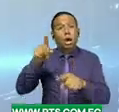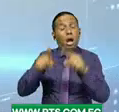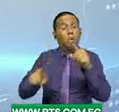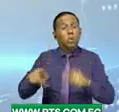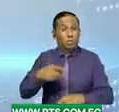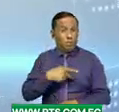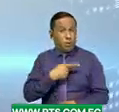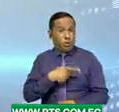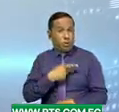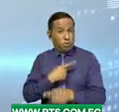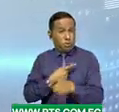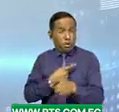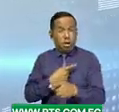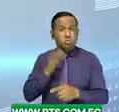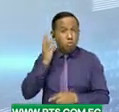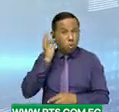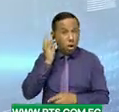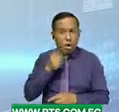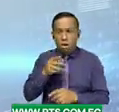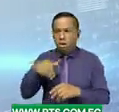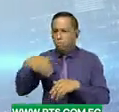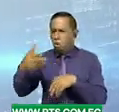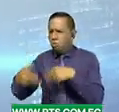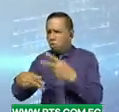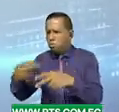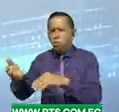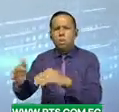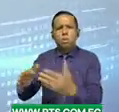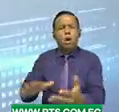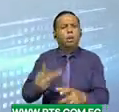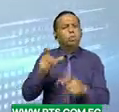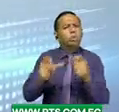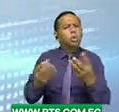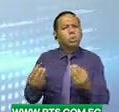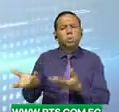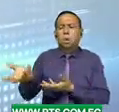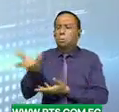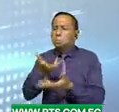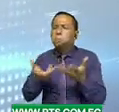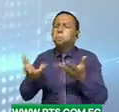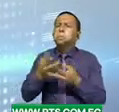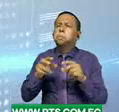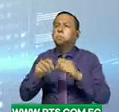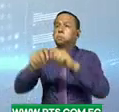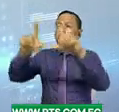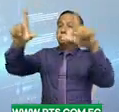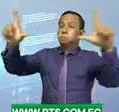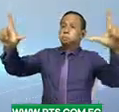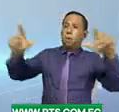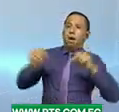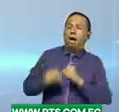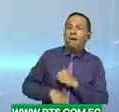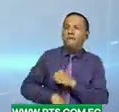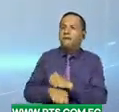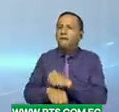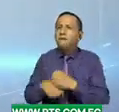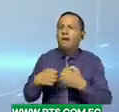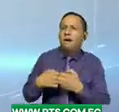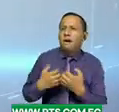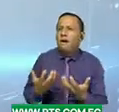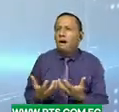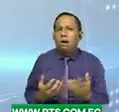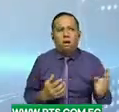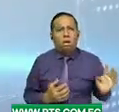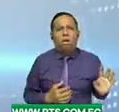sexuales de aquel lugar y ciudadanos que se encontraban ahí compartiendo y viendo el partido de la selección cuando